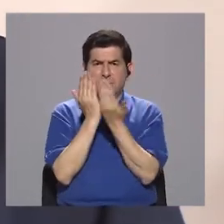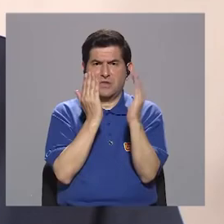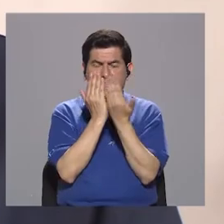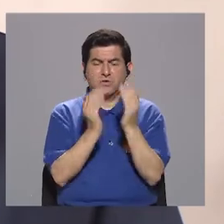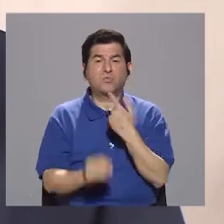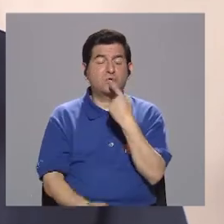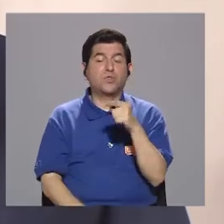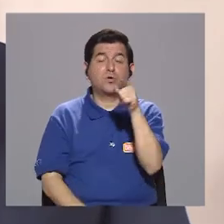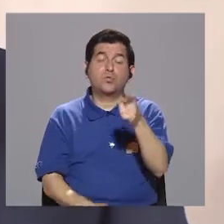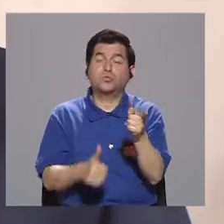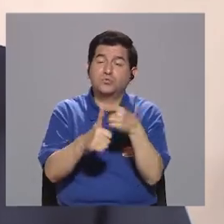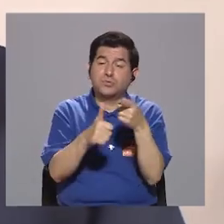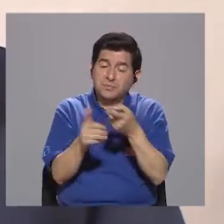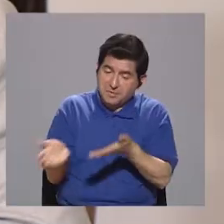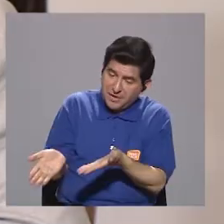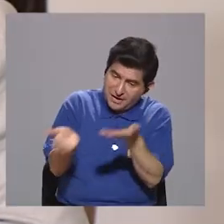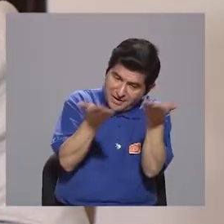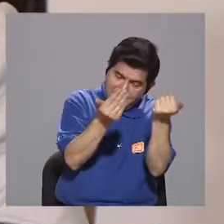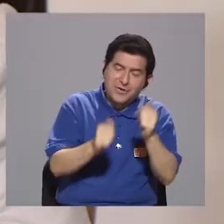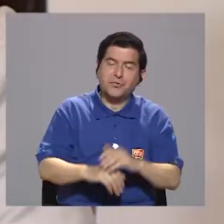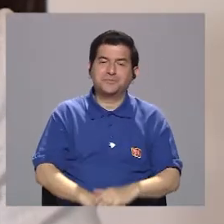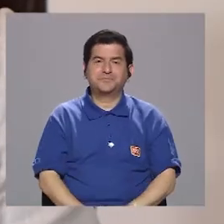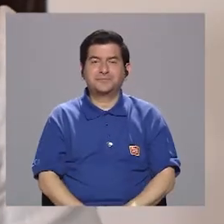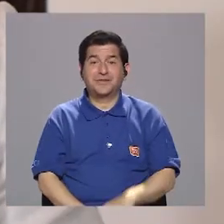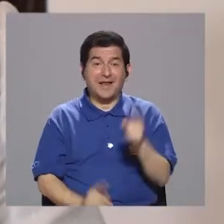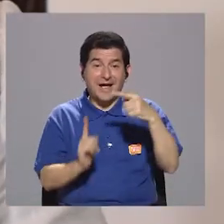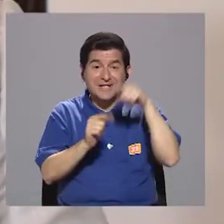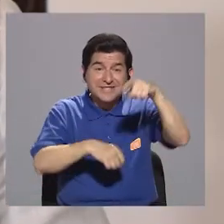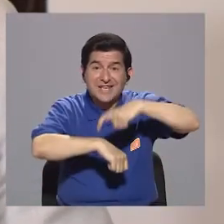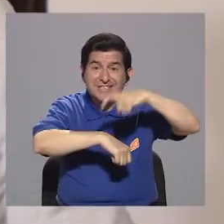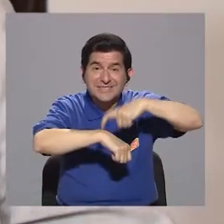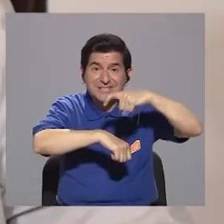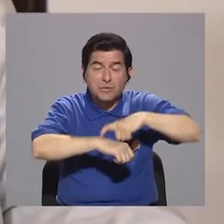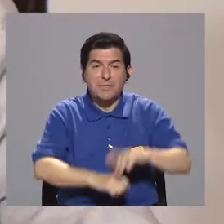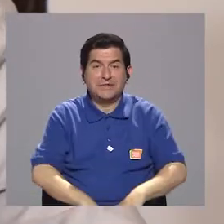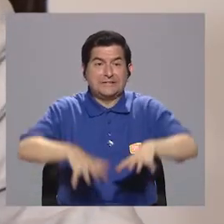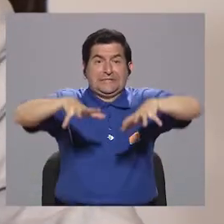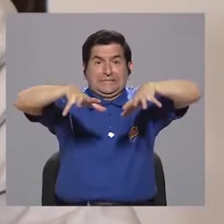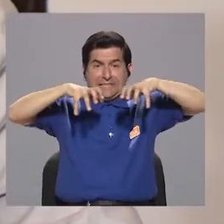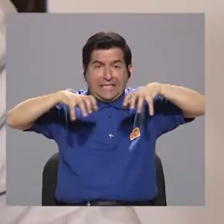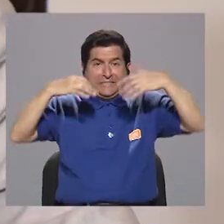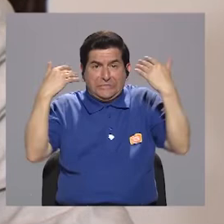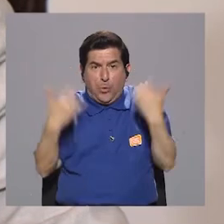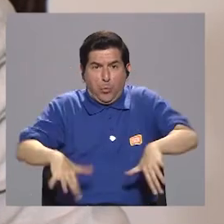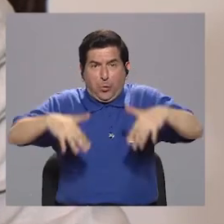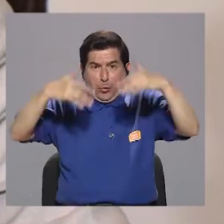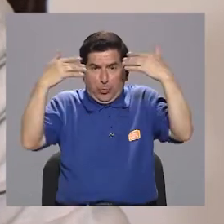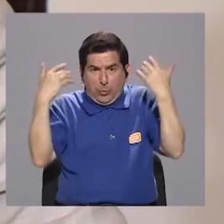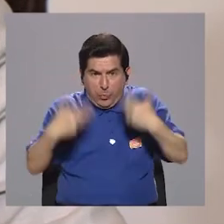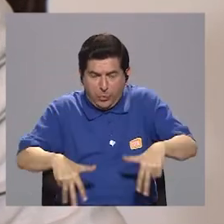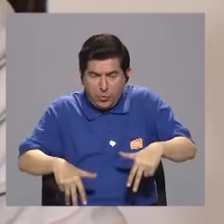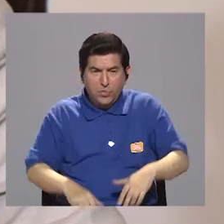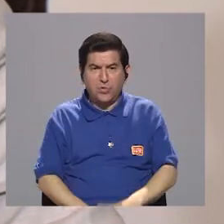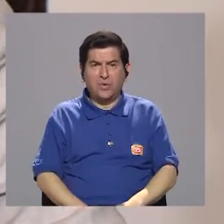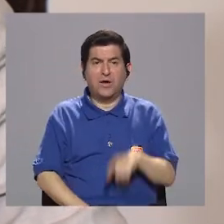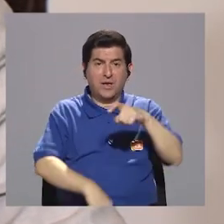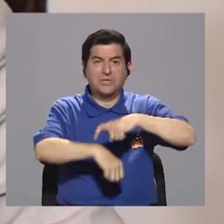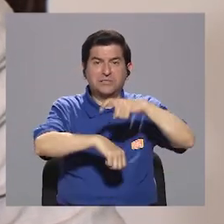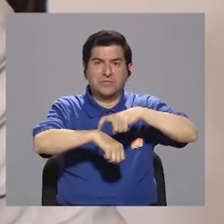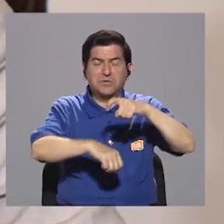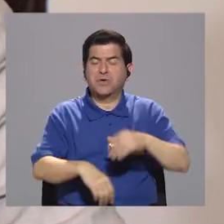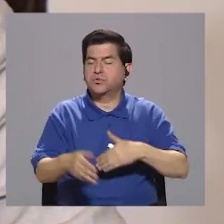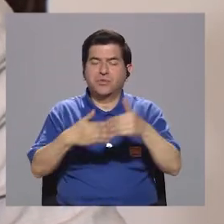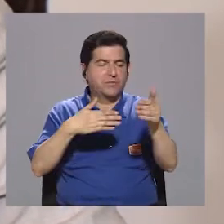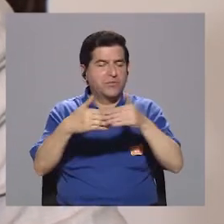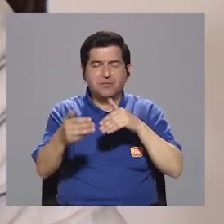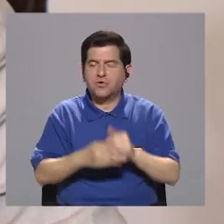Flor, pase usted primero. Es decir, hasta en esos momentos de esa tensión tan enorme que se vivía en esas horas ahí, ¿verdad? Qué